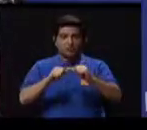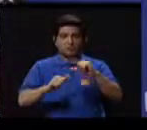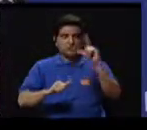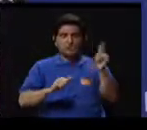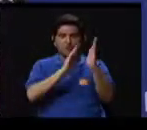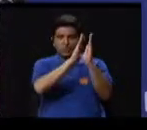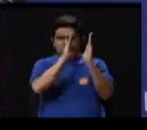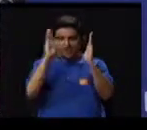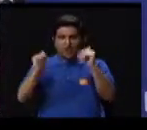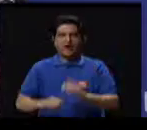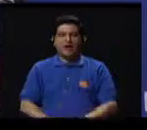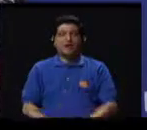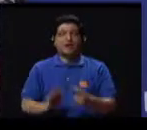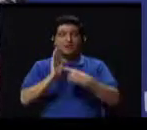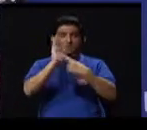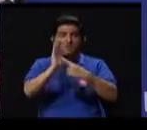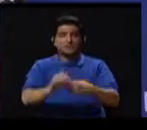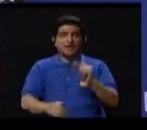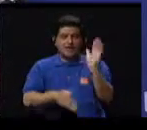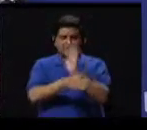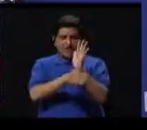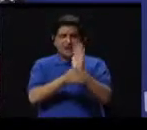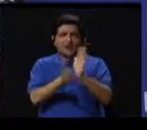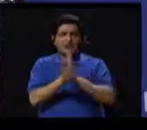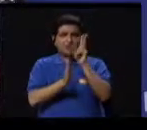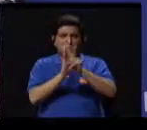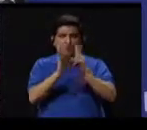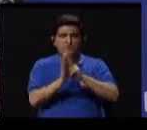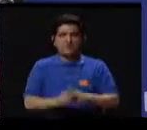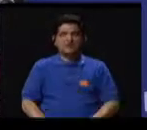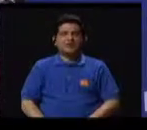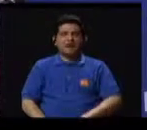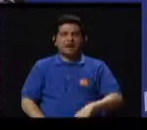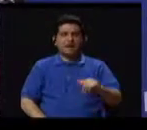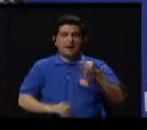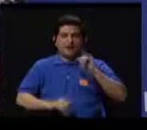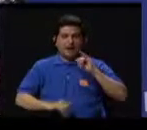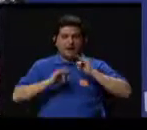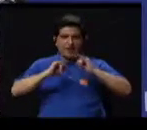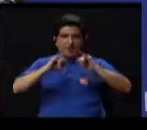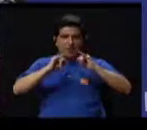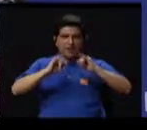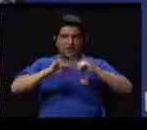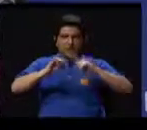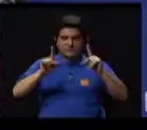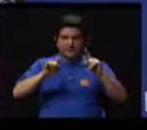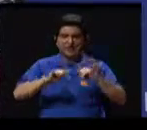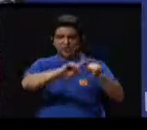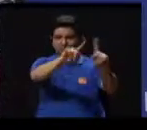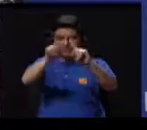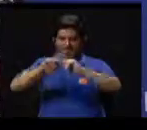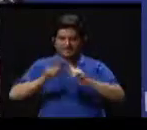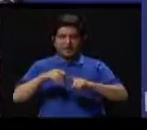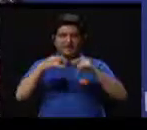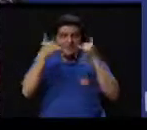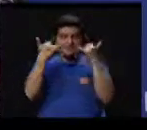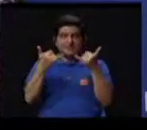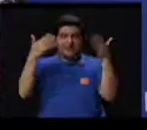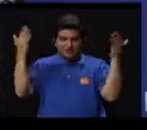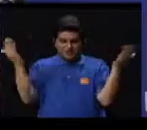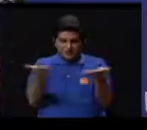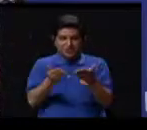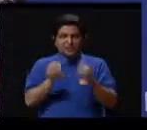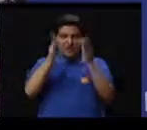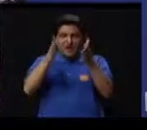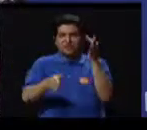Continuamos el lunes de Cinemateca, les estamos presentando el cortometraje documental Igualmente Diferentes y ahora vamos a cambiar de invitadas y le damos la